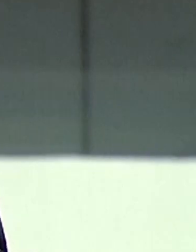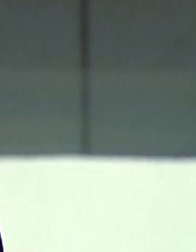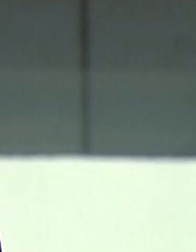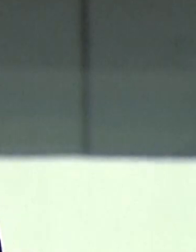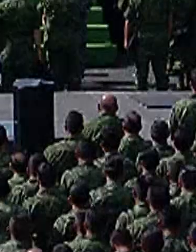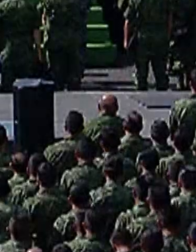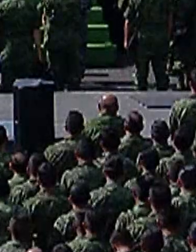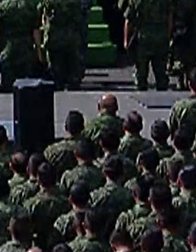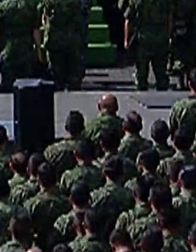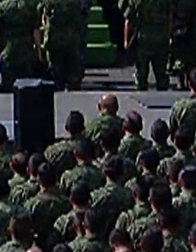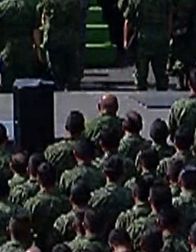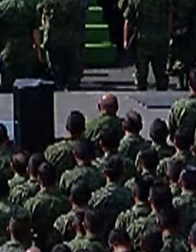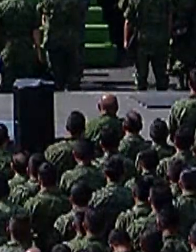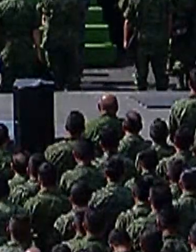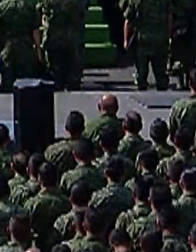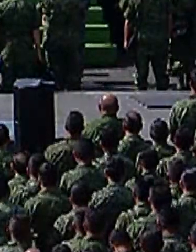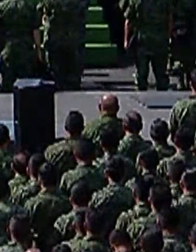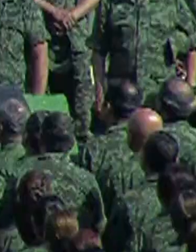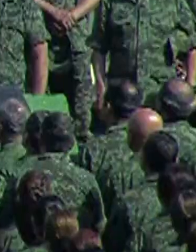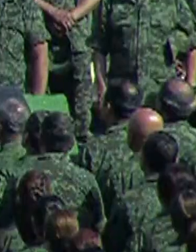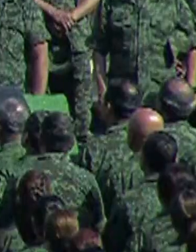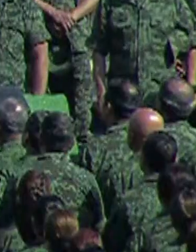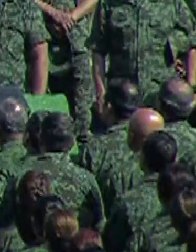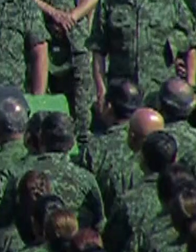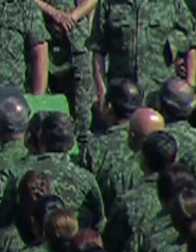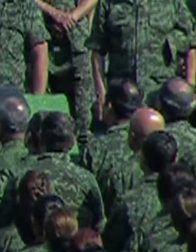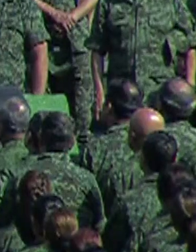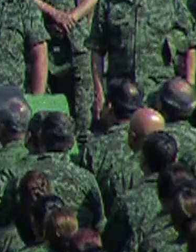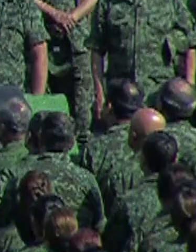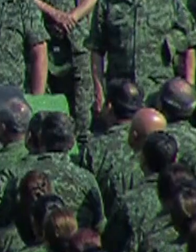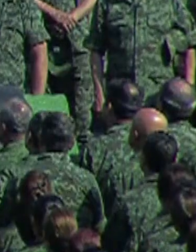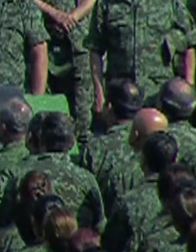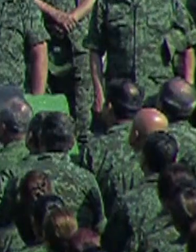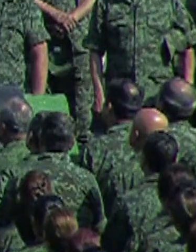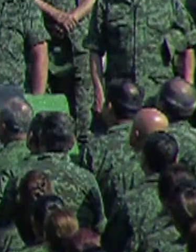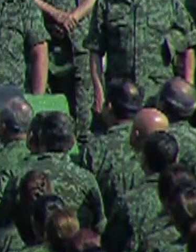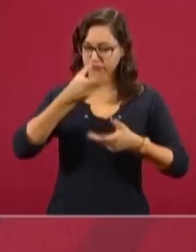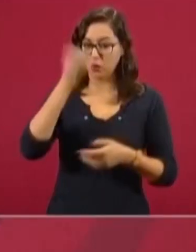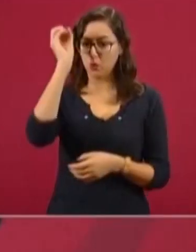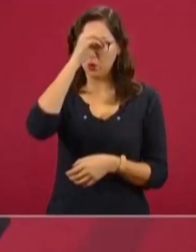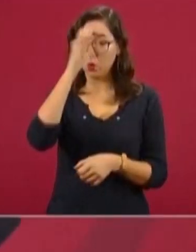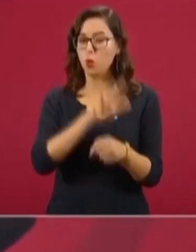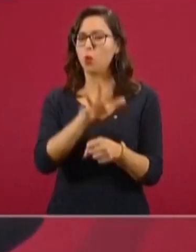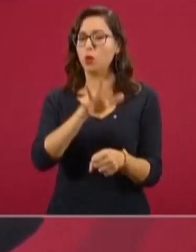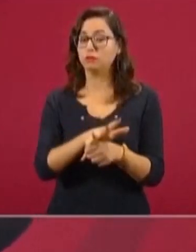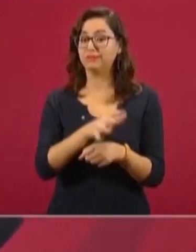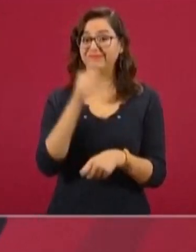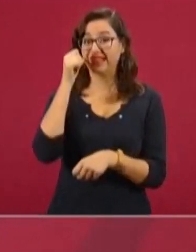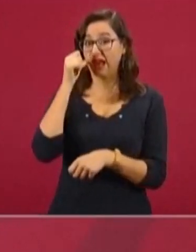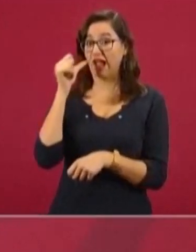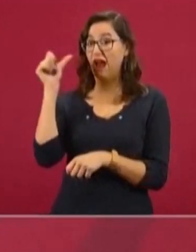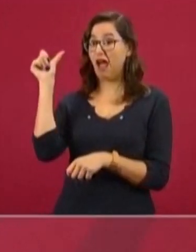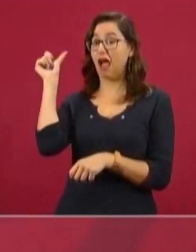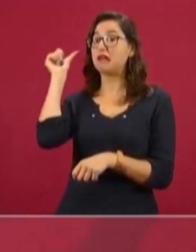que también hay cargos por transporte y distribución de drogas. Una sentida disculpa. El presidente de